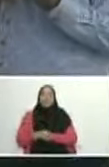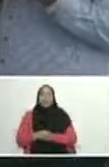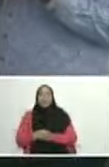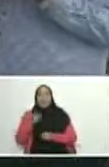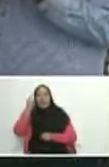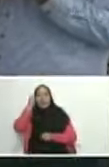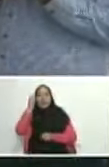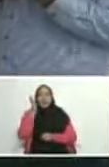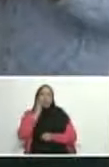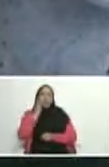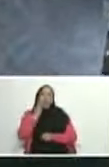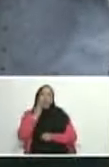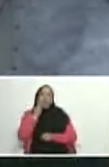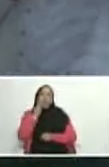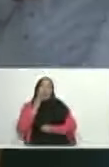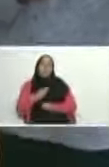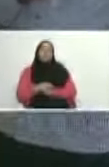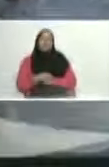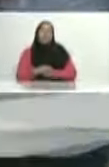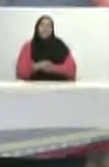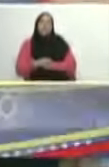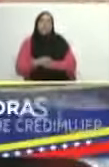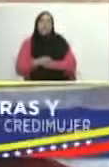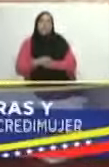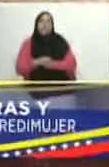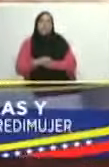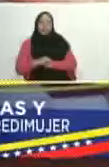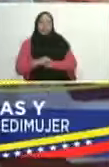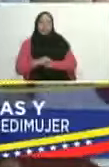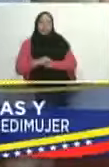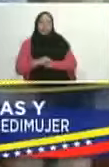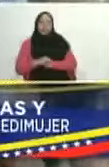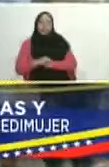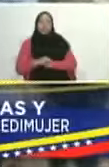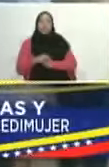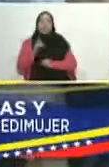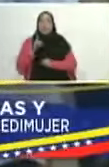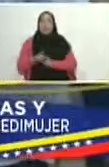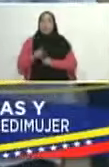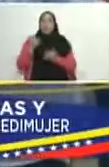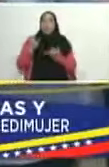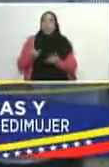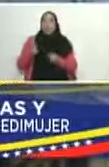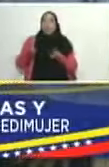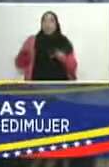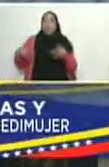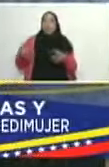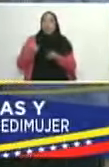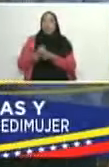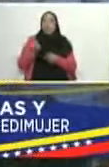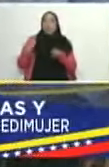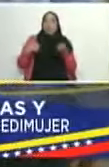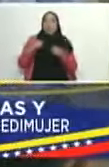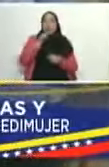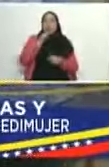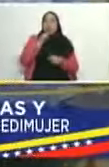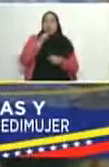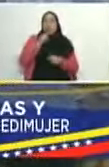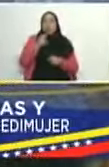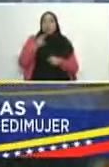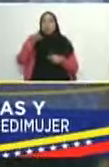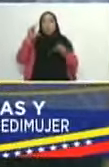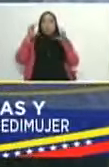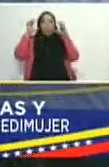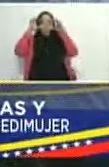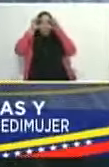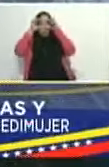Madres. ¿Verdad, Cilita? Tú me... ¿Me aguantas aquí un momentico ese regalo que me acaban de dar? Préstame los lentes para